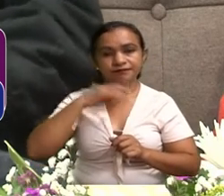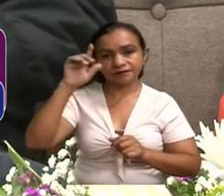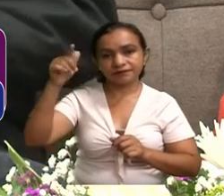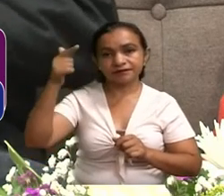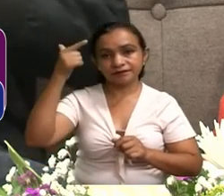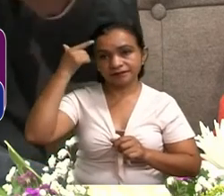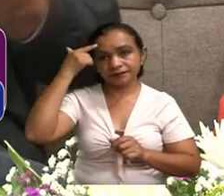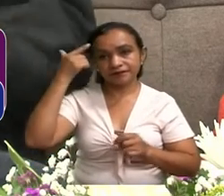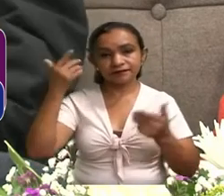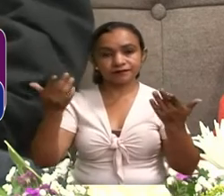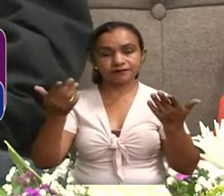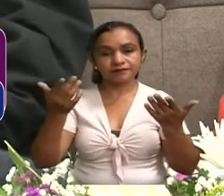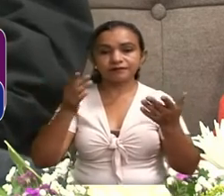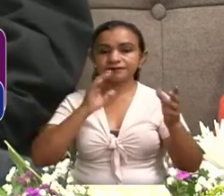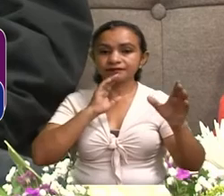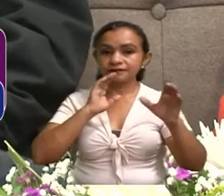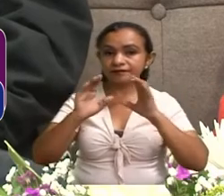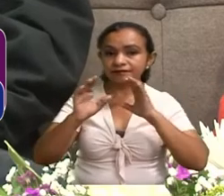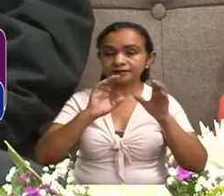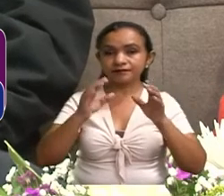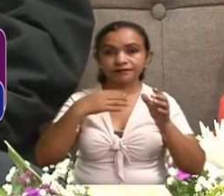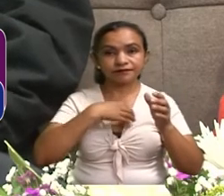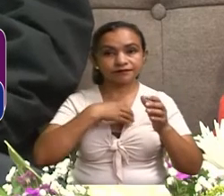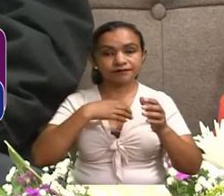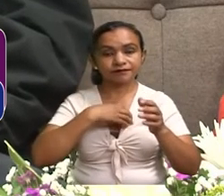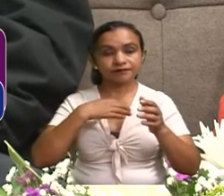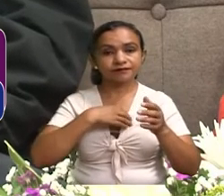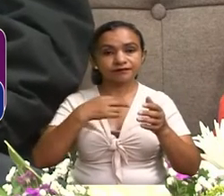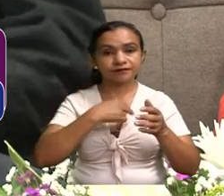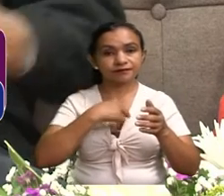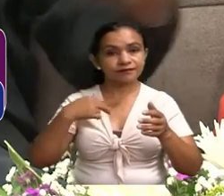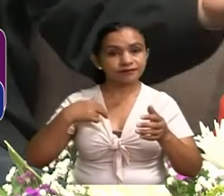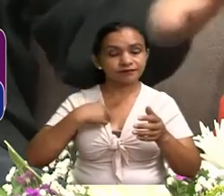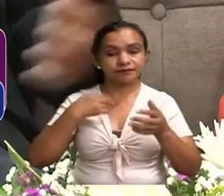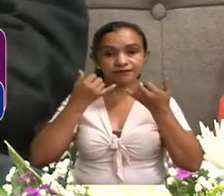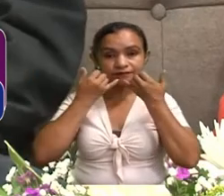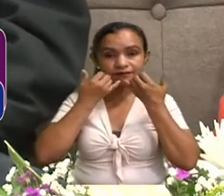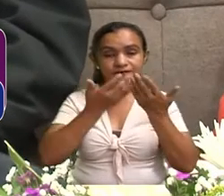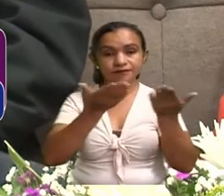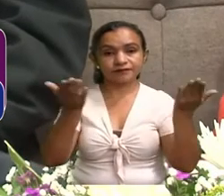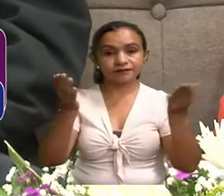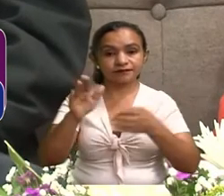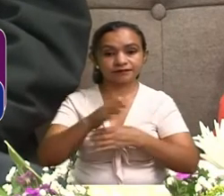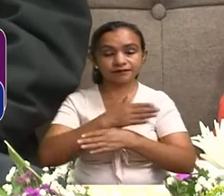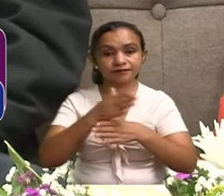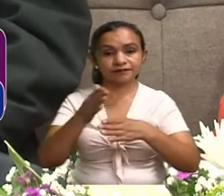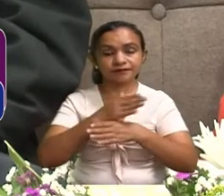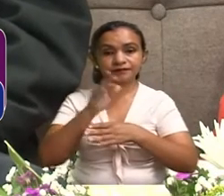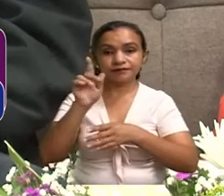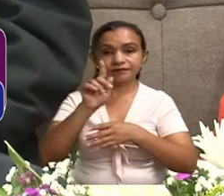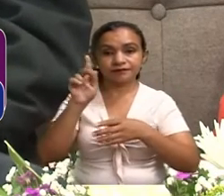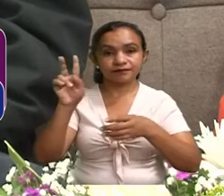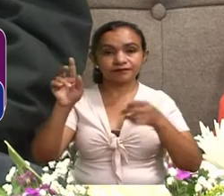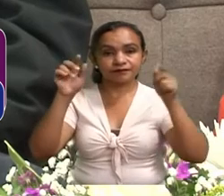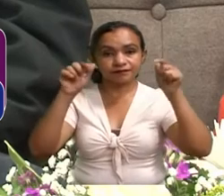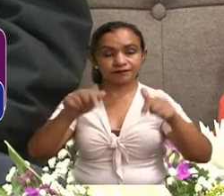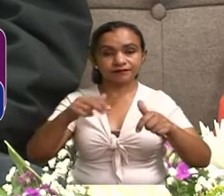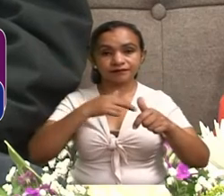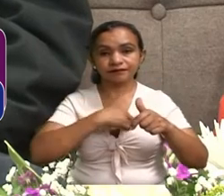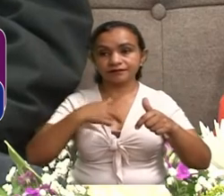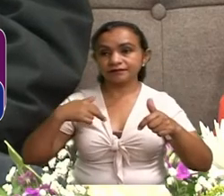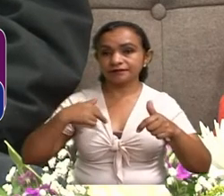esto claro, una hay una comunicación interna, hemos estado divulgándolo en los diferentes medios. Hoy aquí lo estamos